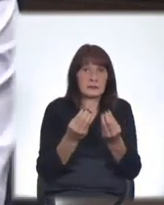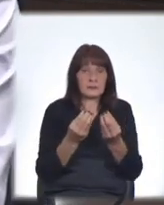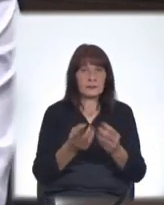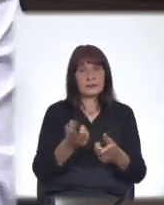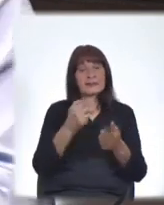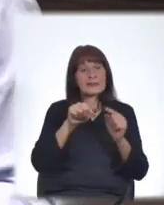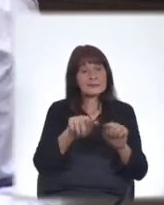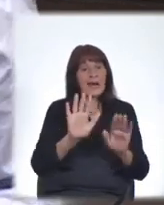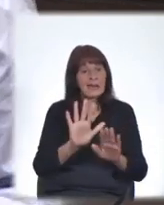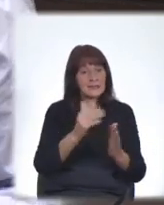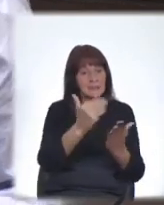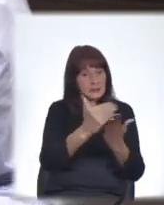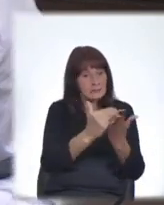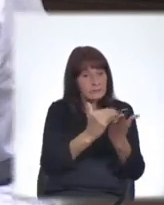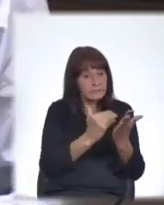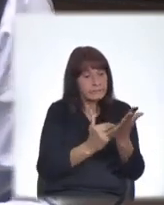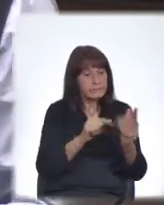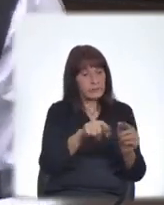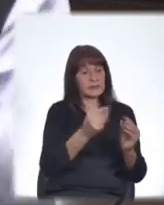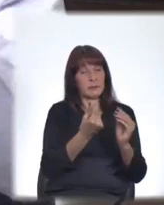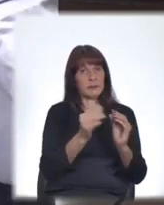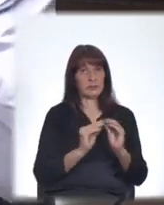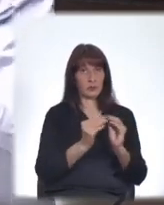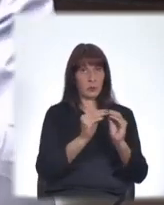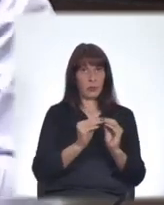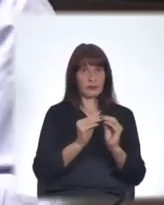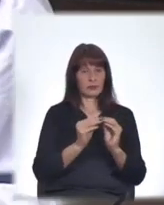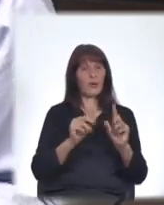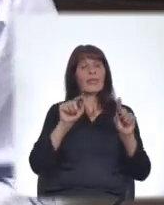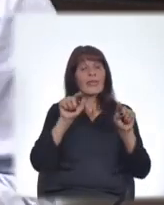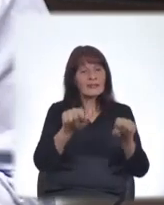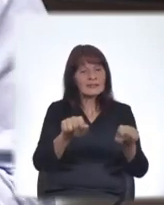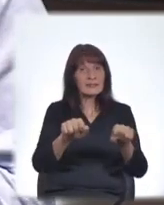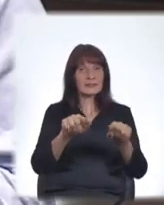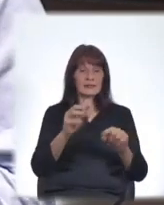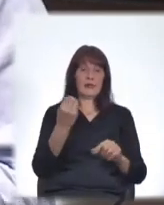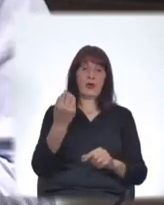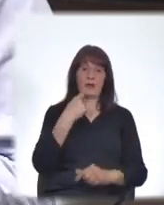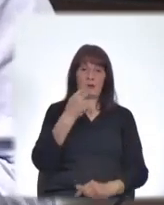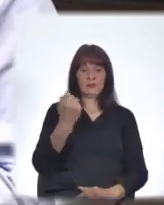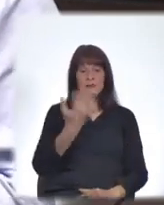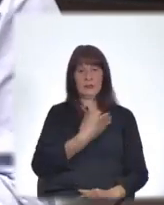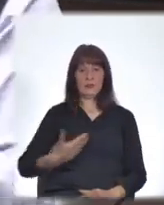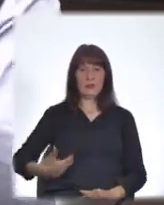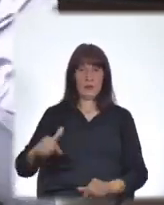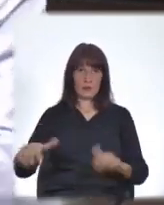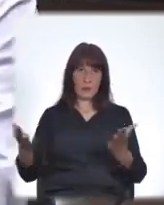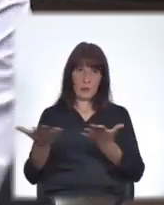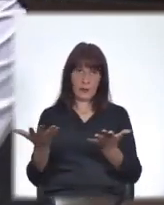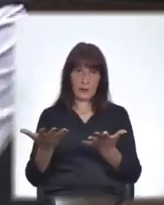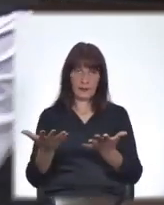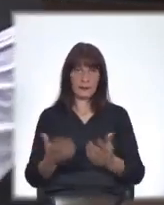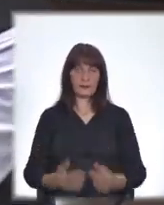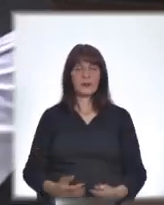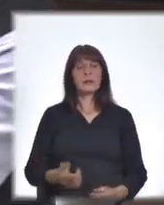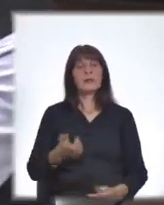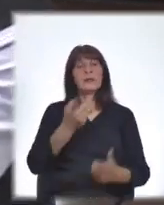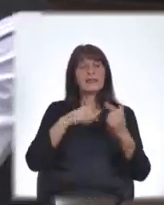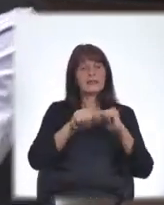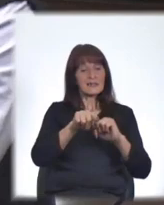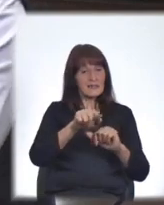encaminado este presupuesto, es esa la decisión política de este gobierno. Y ese enorme